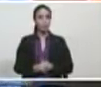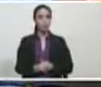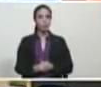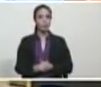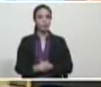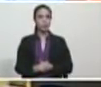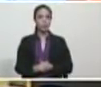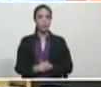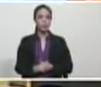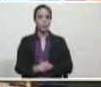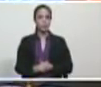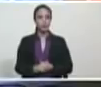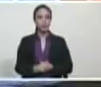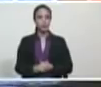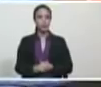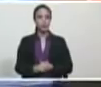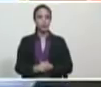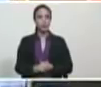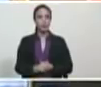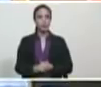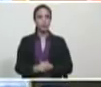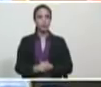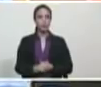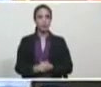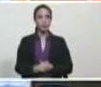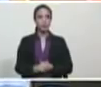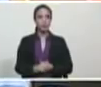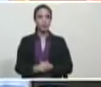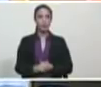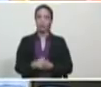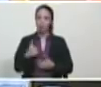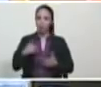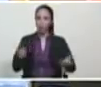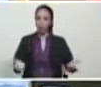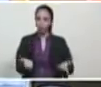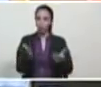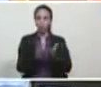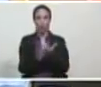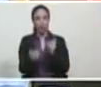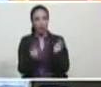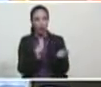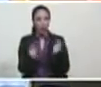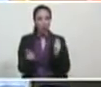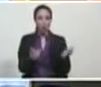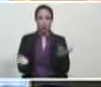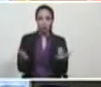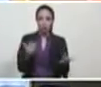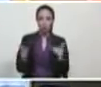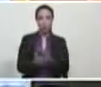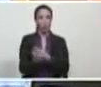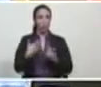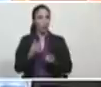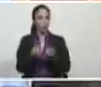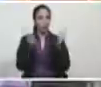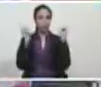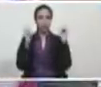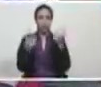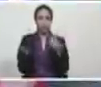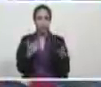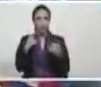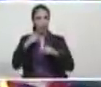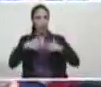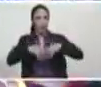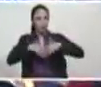Cuando digo para todo, es para todo. Para ensayar todas las fórmulas que nos permita tener, mira, esas